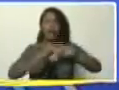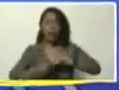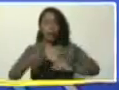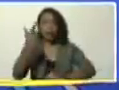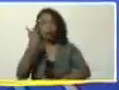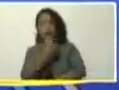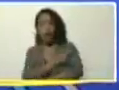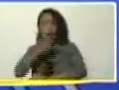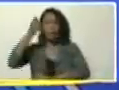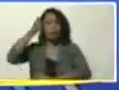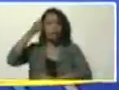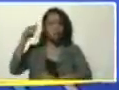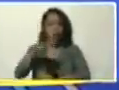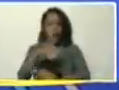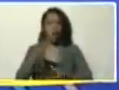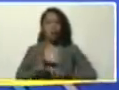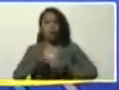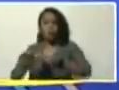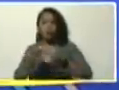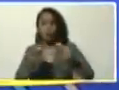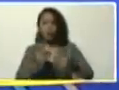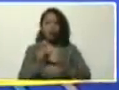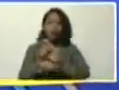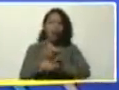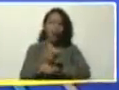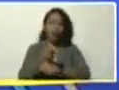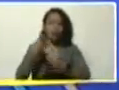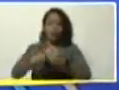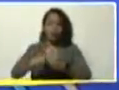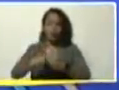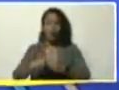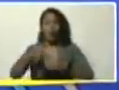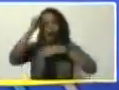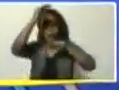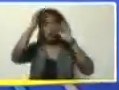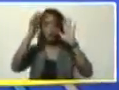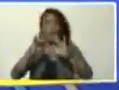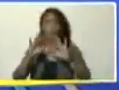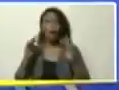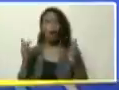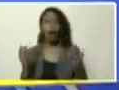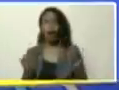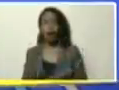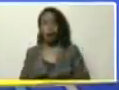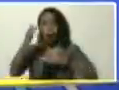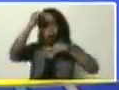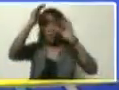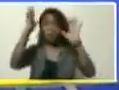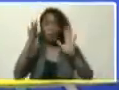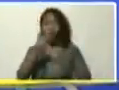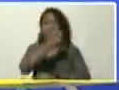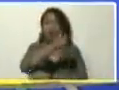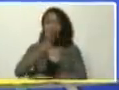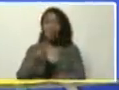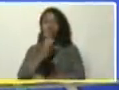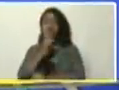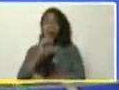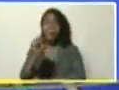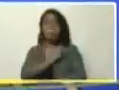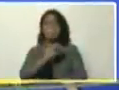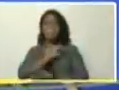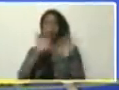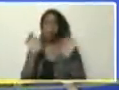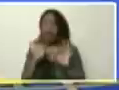al pueblo, para distribuir el gas, para atender la pandemia, para atender cada dificultad sin miedo,